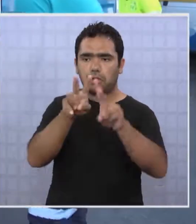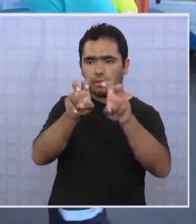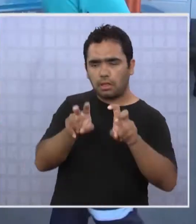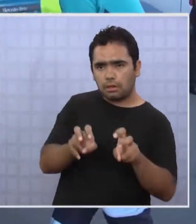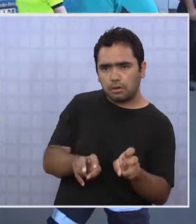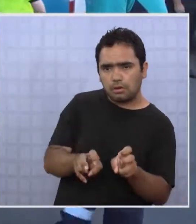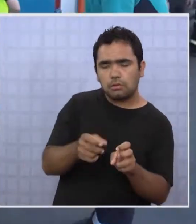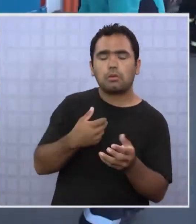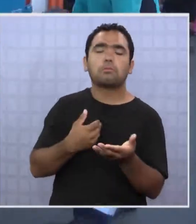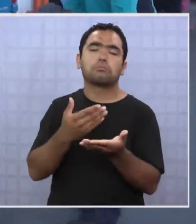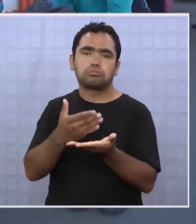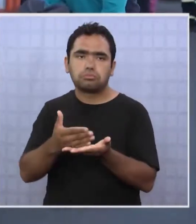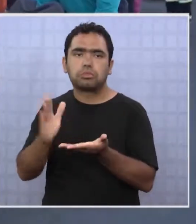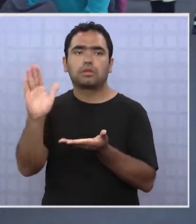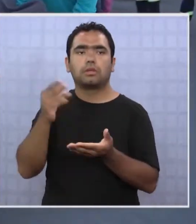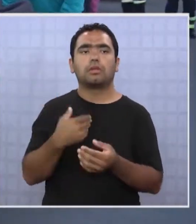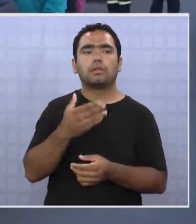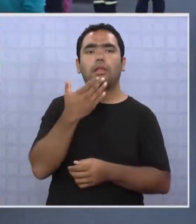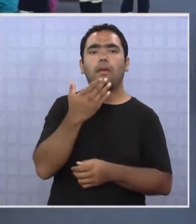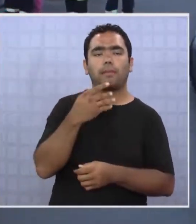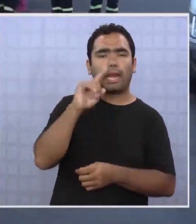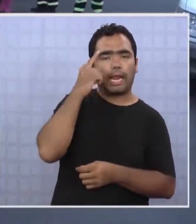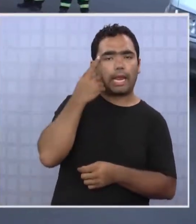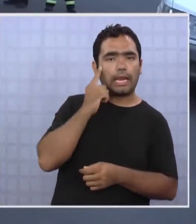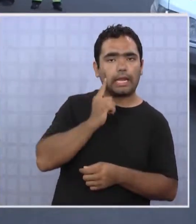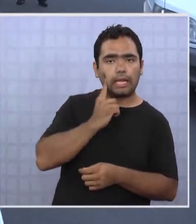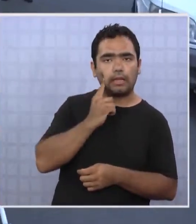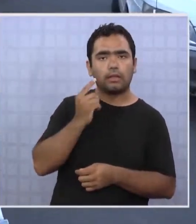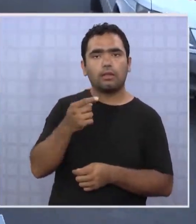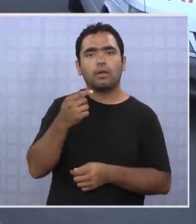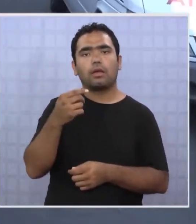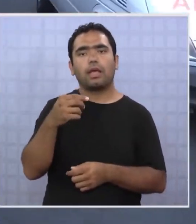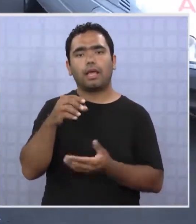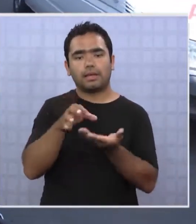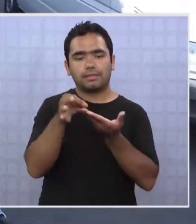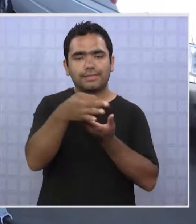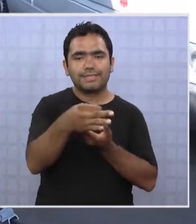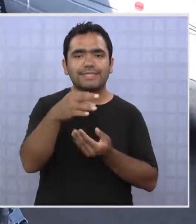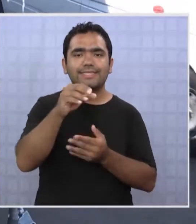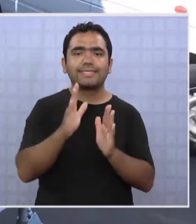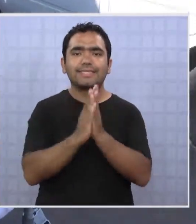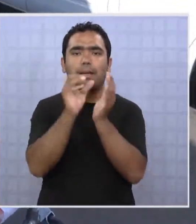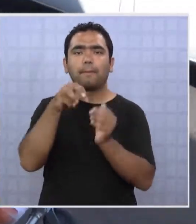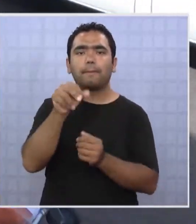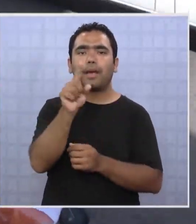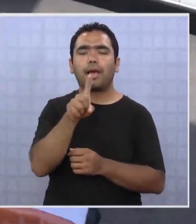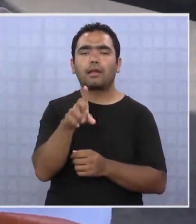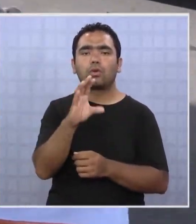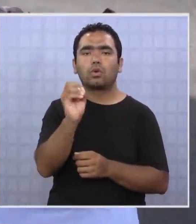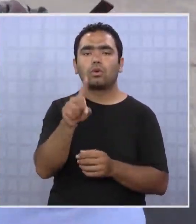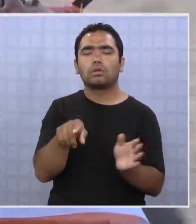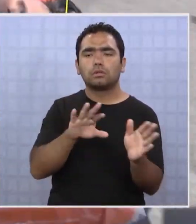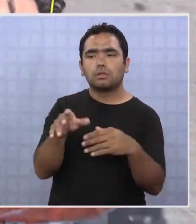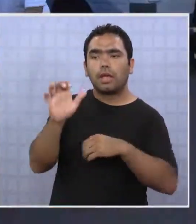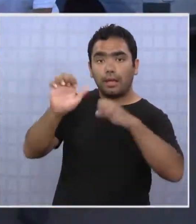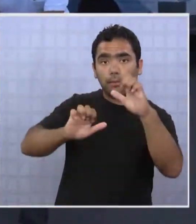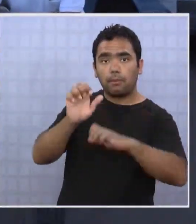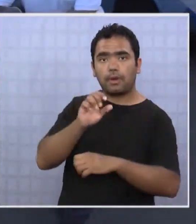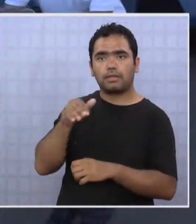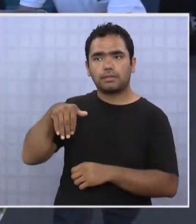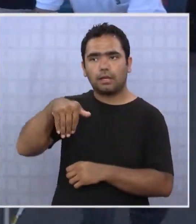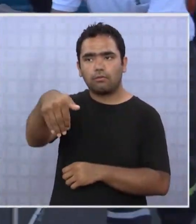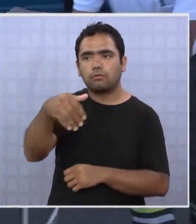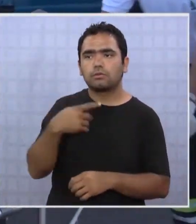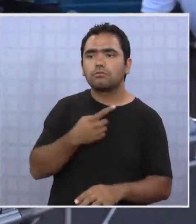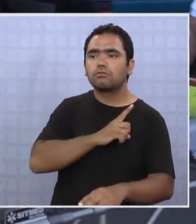de un diagnóstico médico al igual que los heridos que fueron atendidos en el policlínico de la caleta san marcos al consultar a la empresa turbus por lo